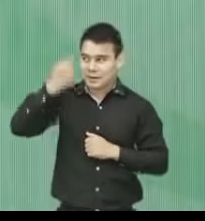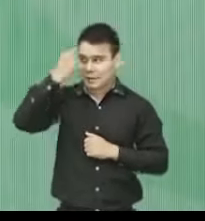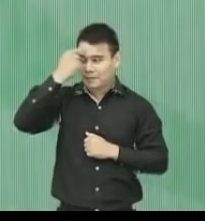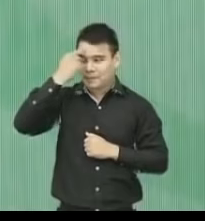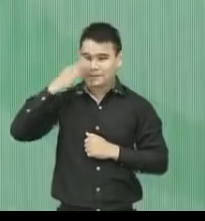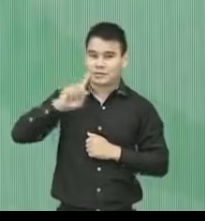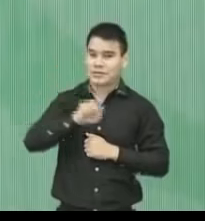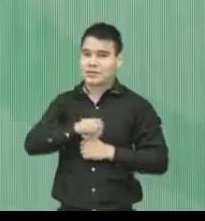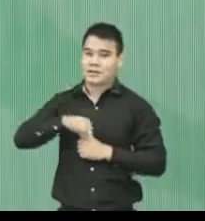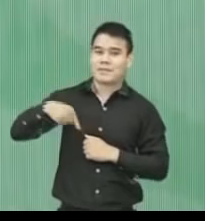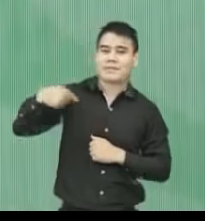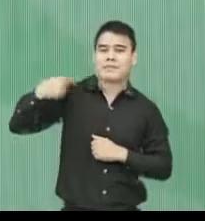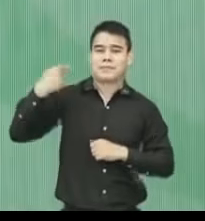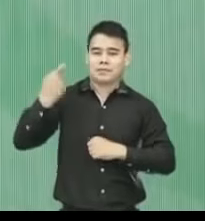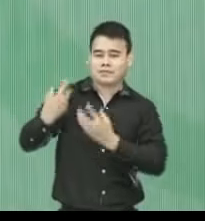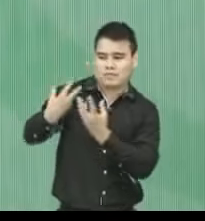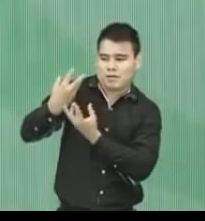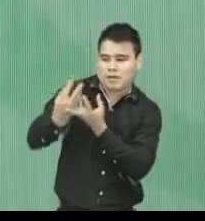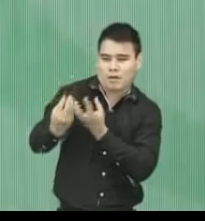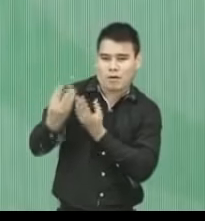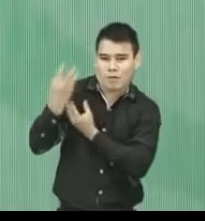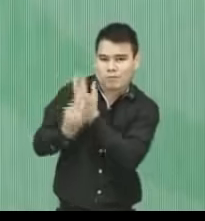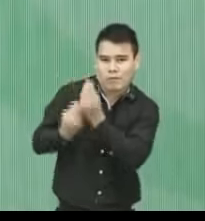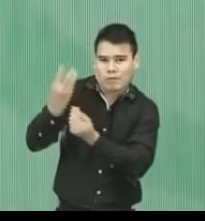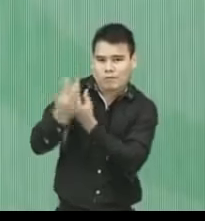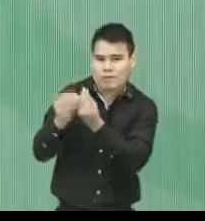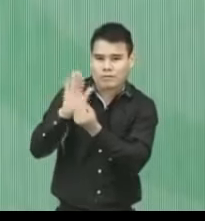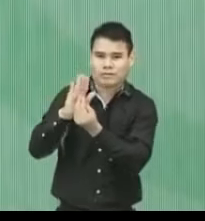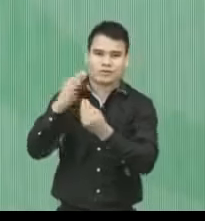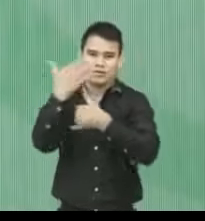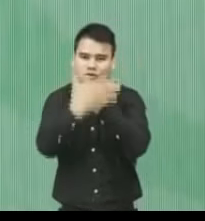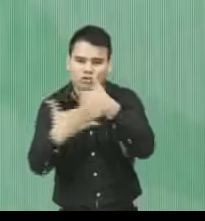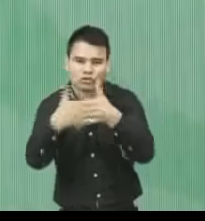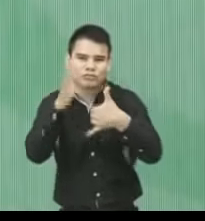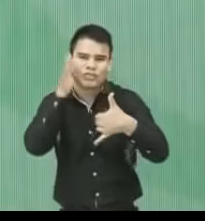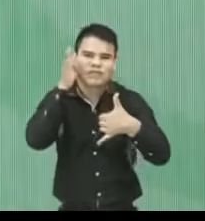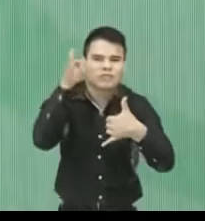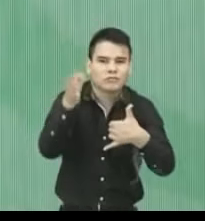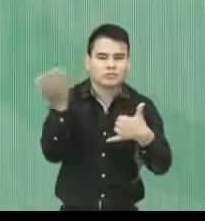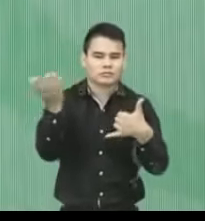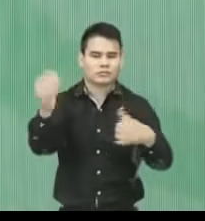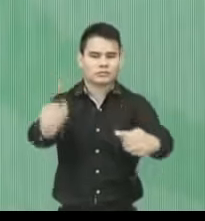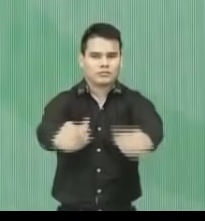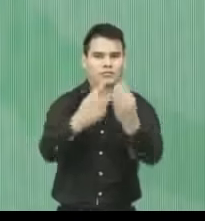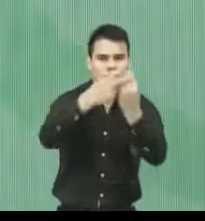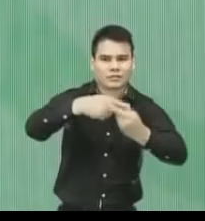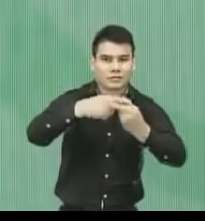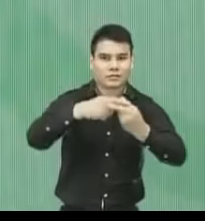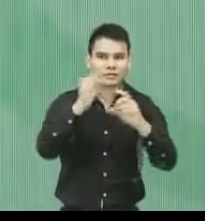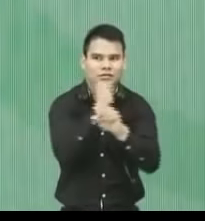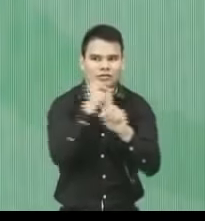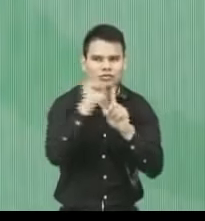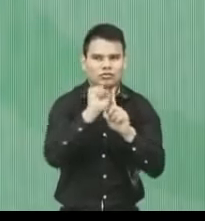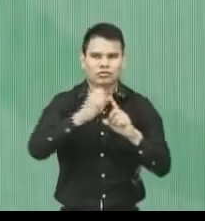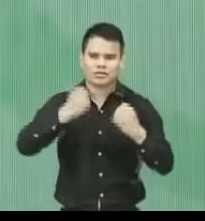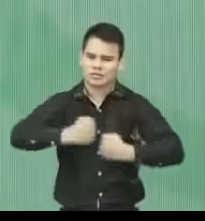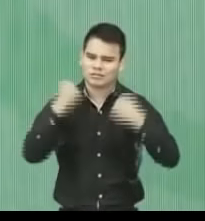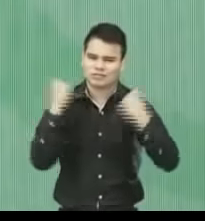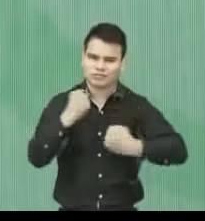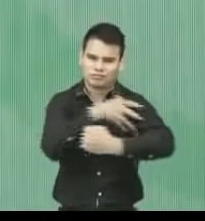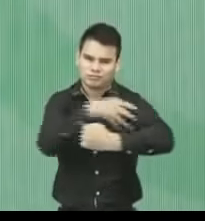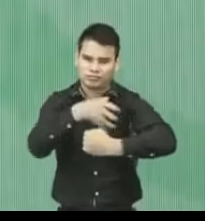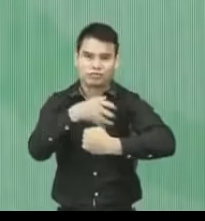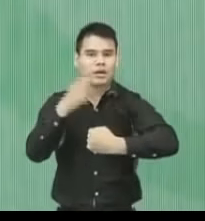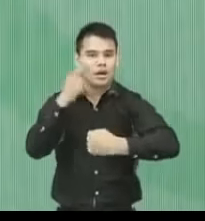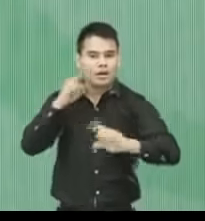en la próxima generación de colombianos es pensando en que una herramienta social tan poderosa nos ayuda a contener los